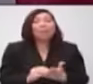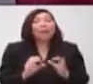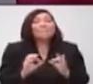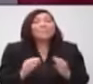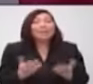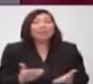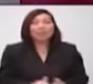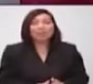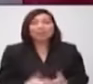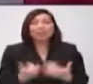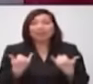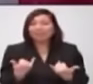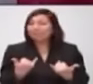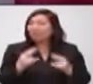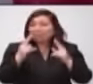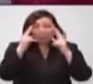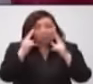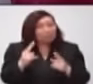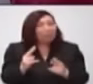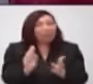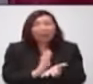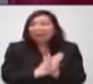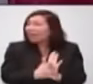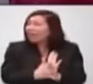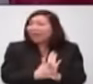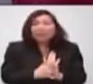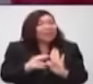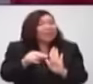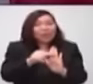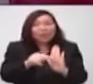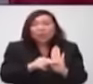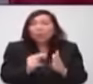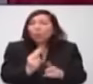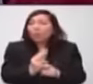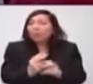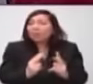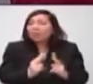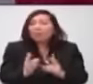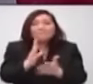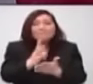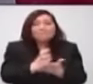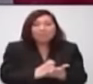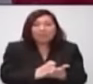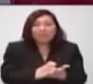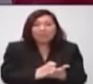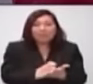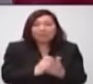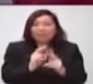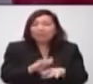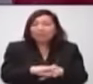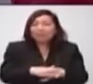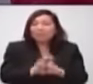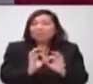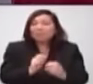riesgo. Y estas obras no respetan las más mínimas normas de seguridad vial, menos aún un enfoque de gestión